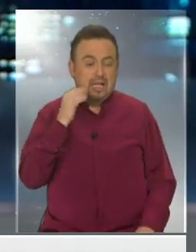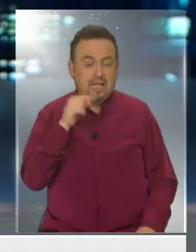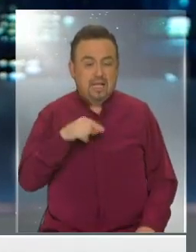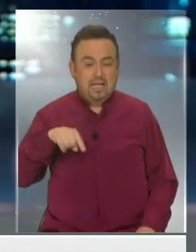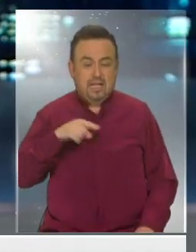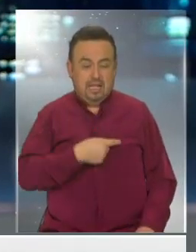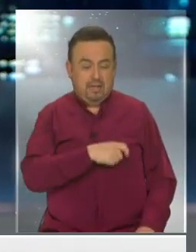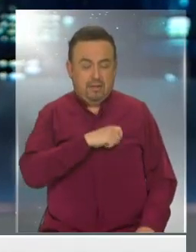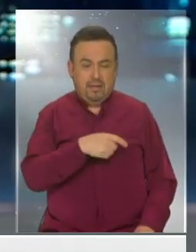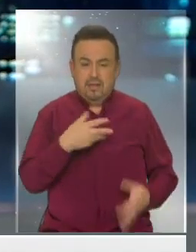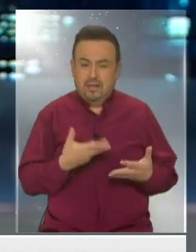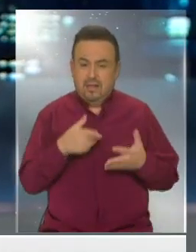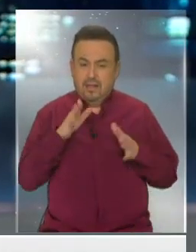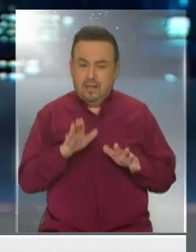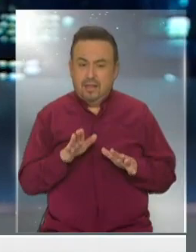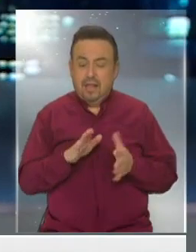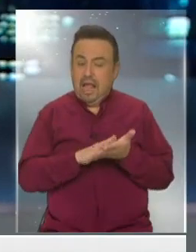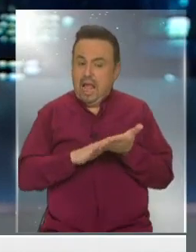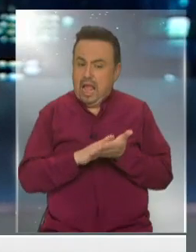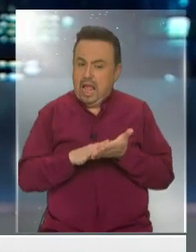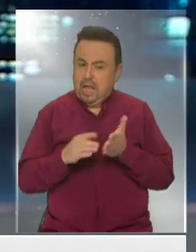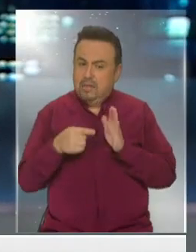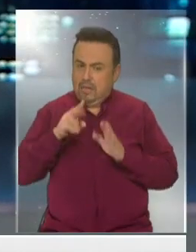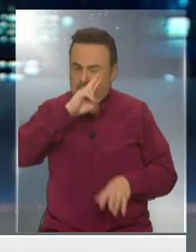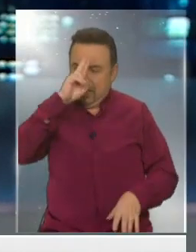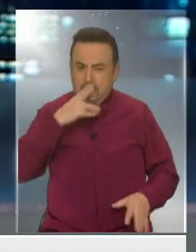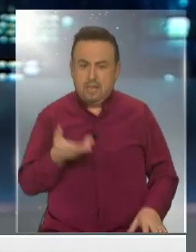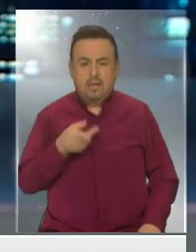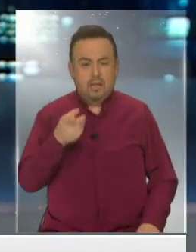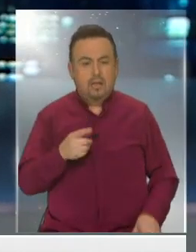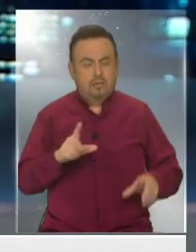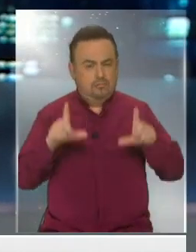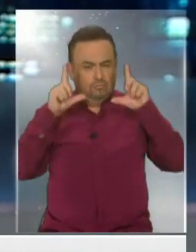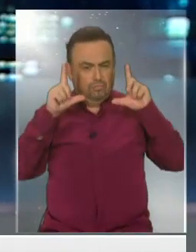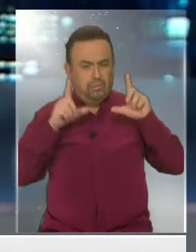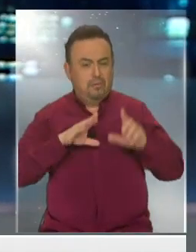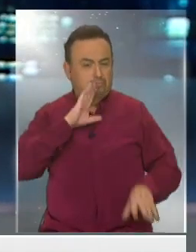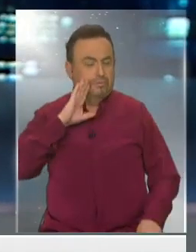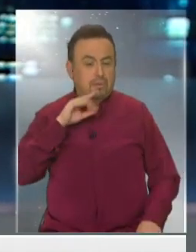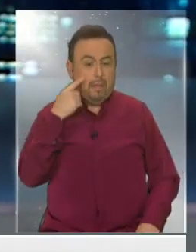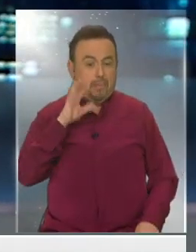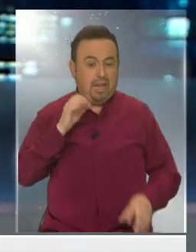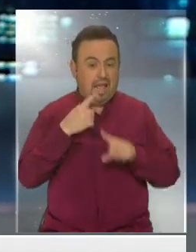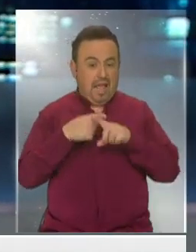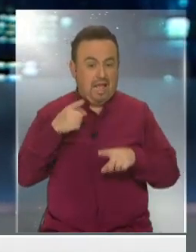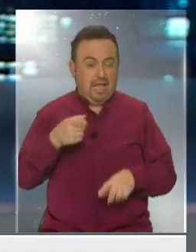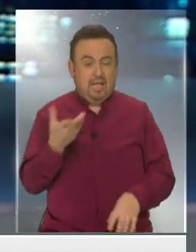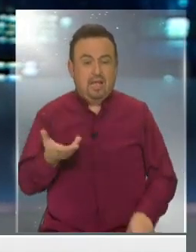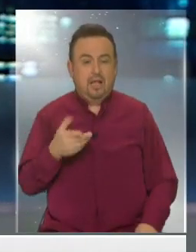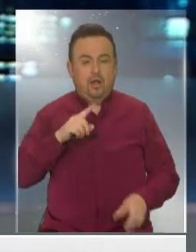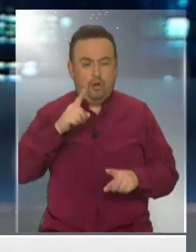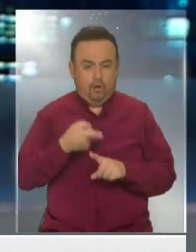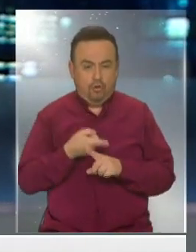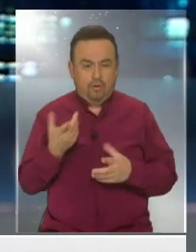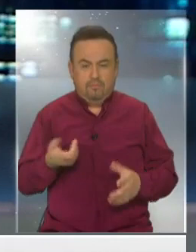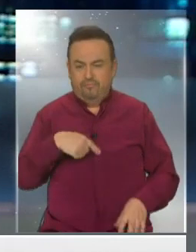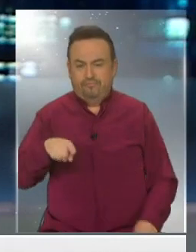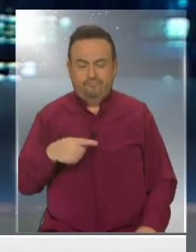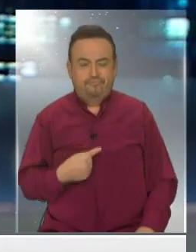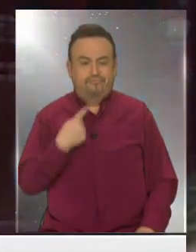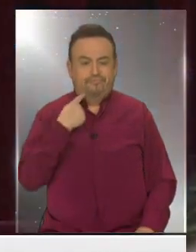monarquía española se sustenta en la ejemplaridad del rey, en su imagen intachable, pero el ex jefe de Estado ha vuelto a